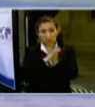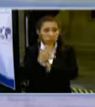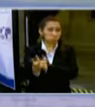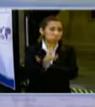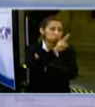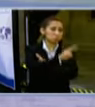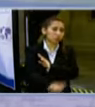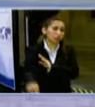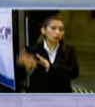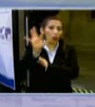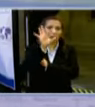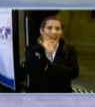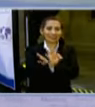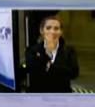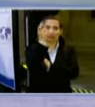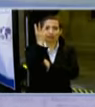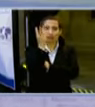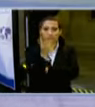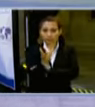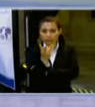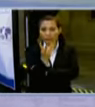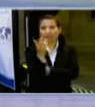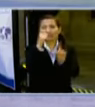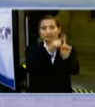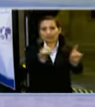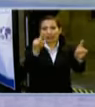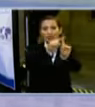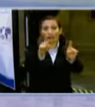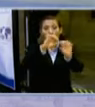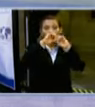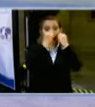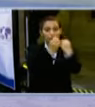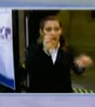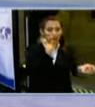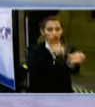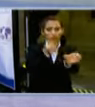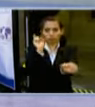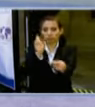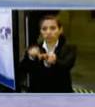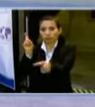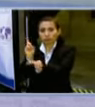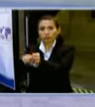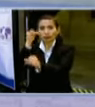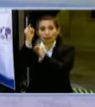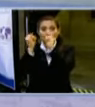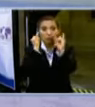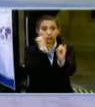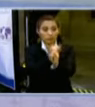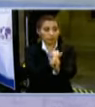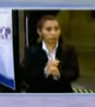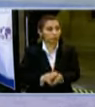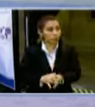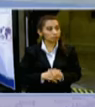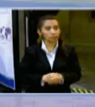de 243 diferentes organizaciones, organismos